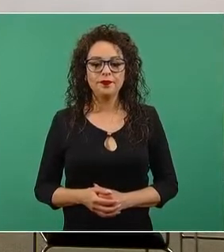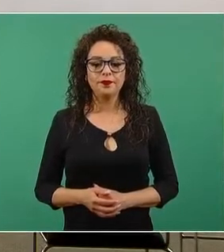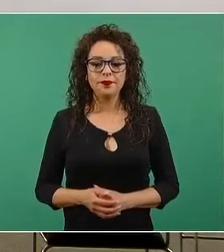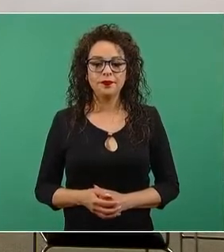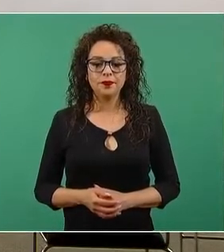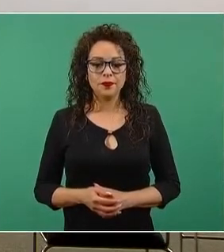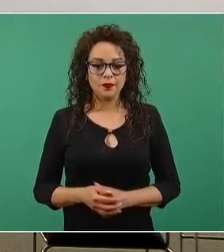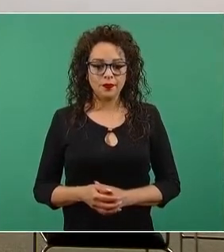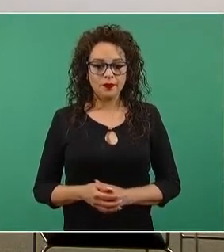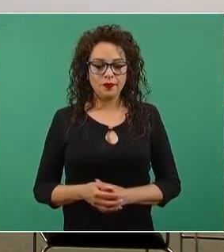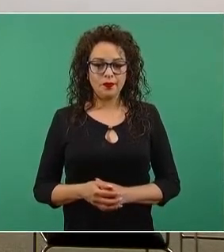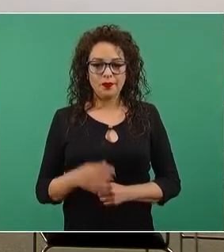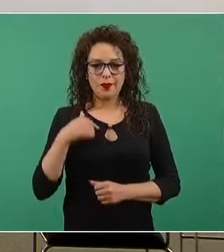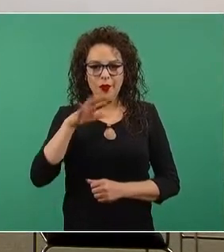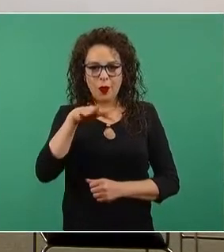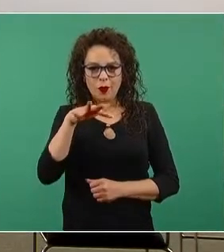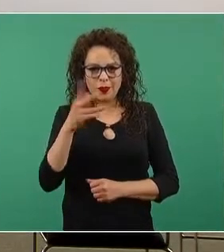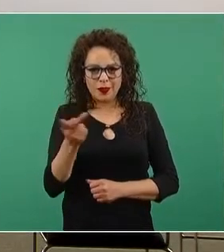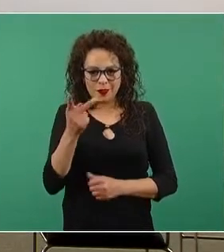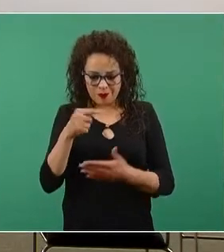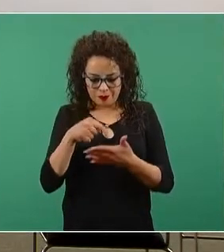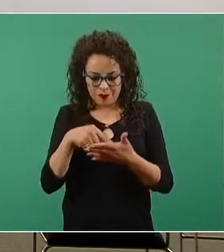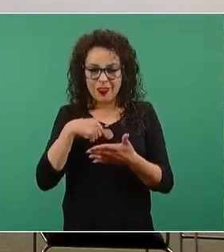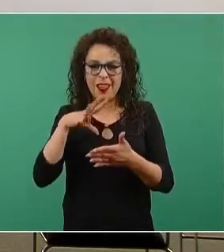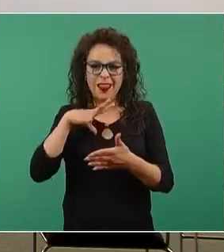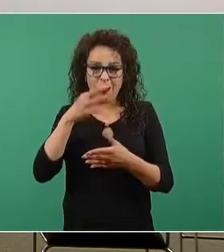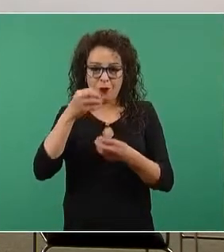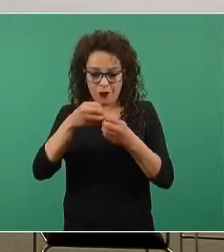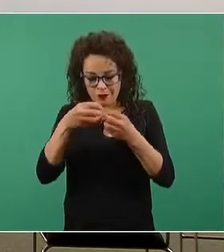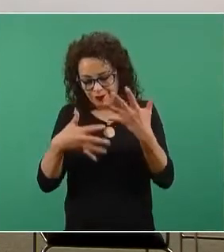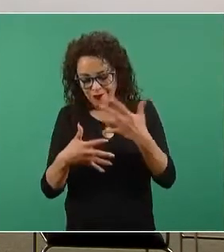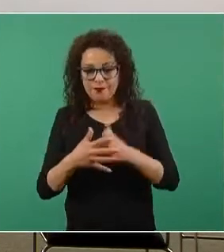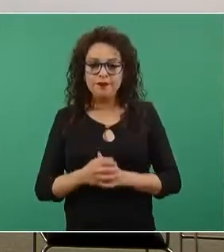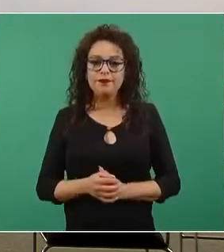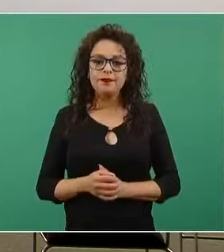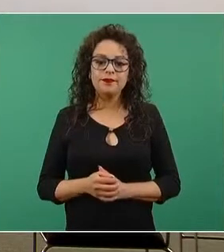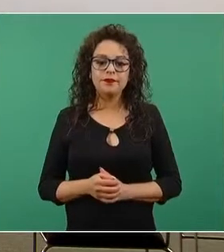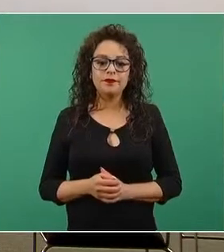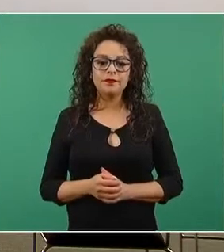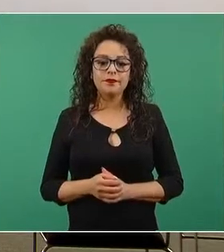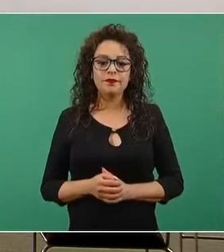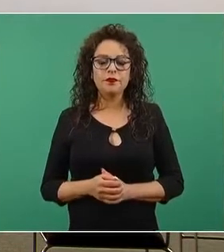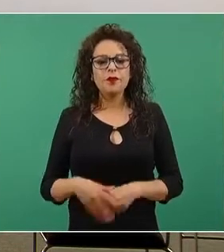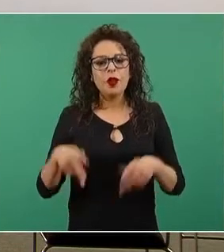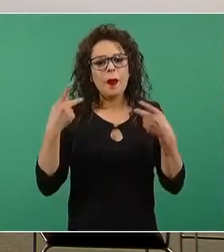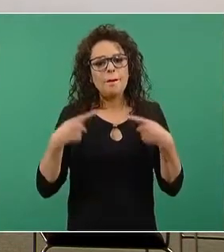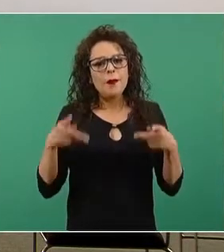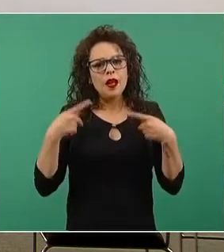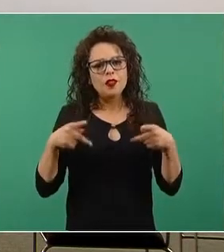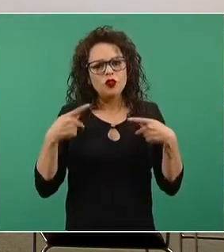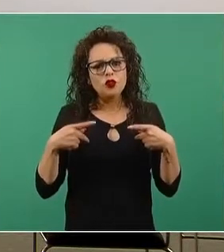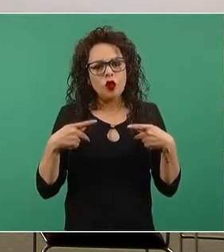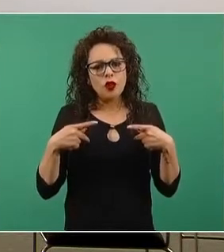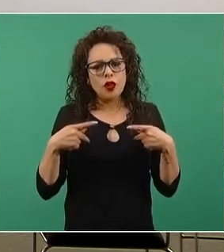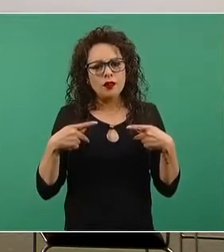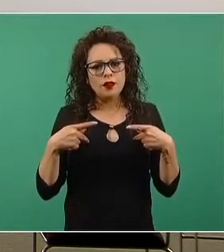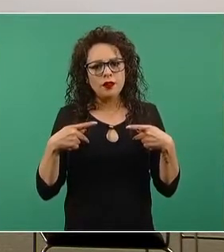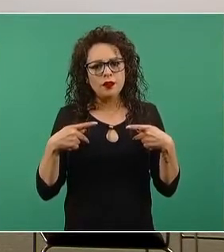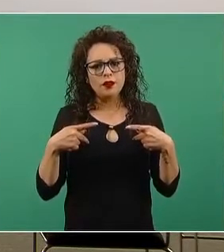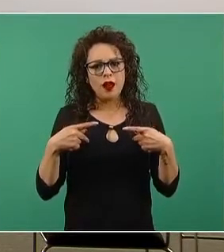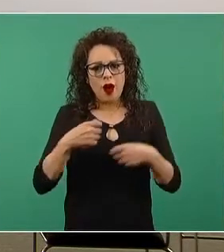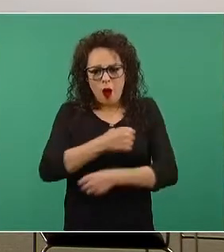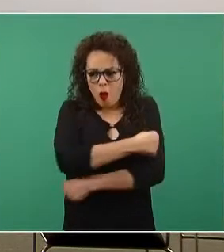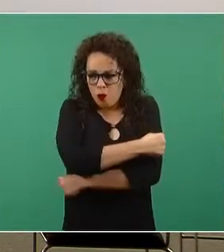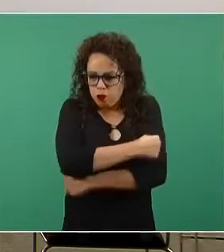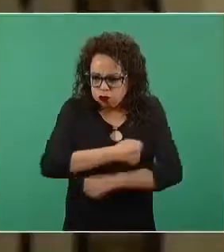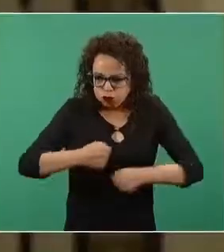¿Cómo? Déjeme, busco aquí la pregunta, es que tengo ya varias. ¿En cuánto tiempo se vuelve obesa una persona? ¿Cuánto tiempo tiene que pasar para